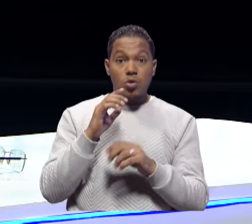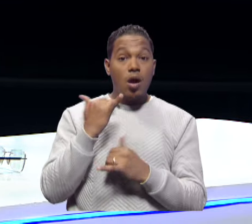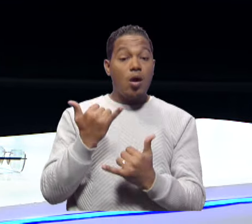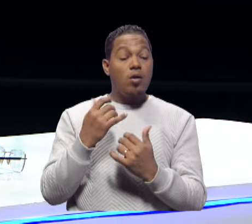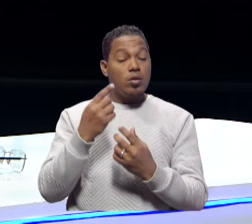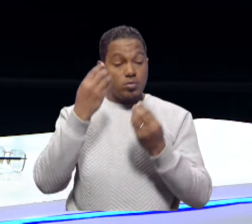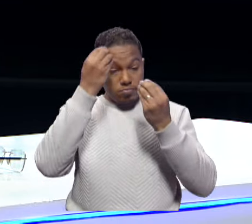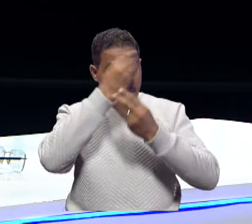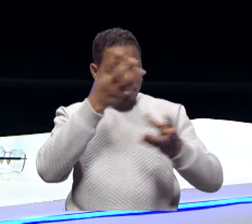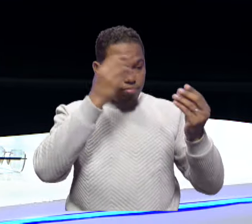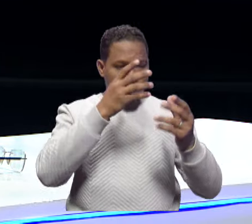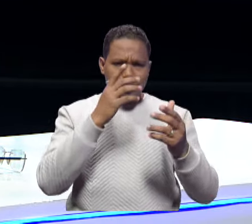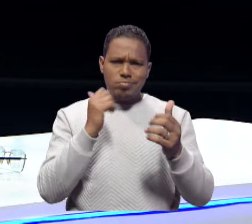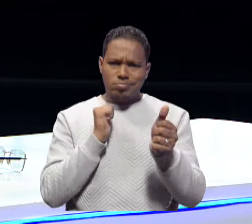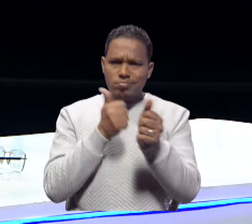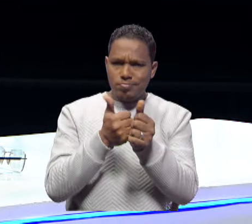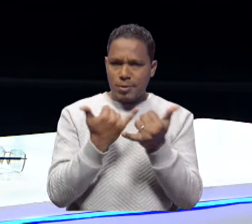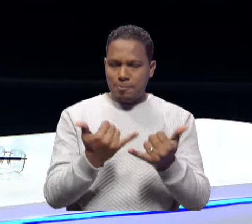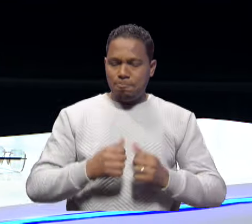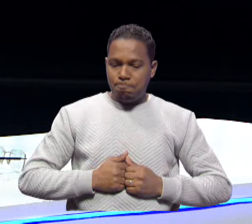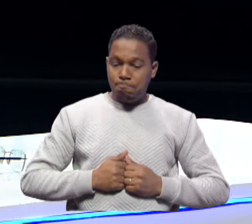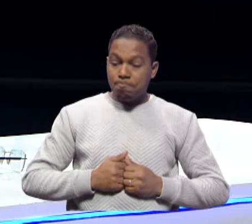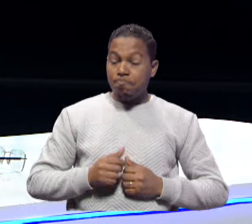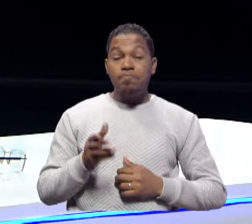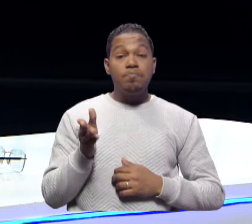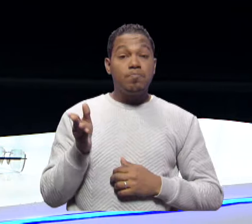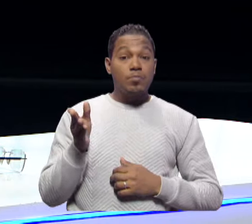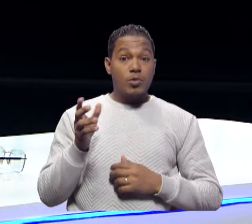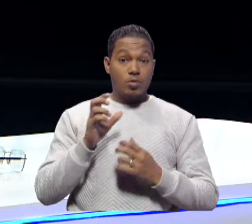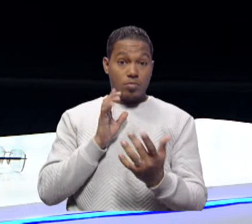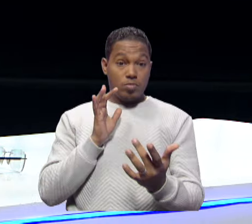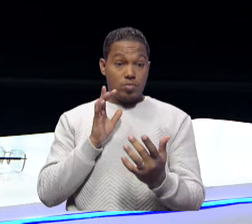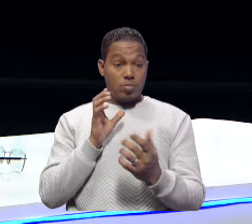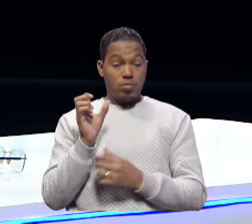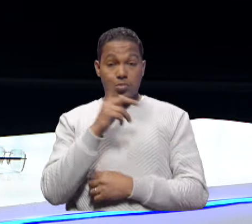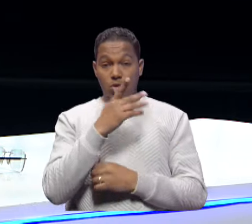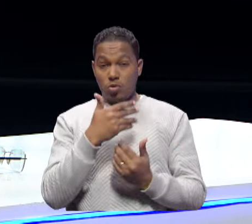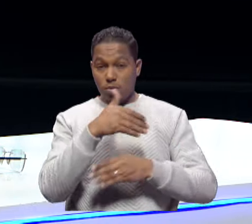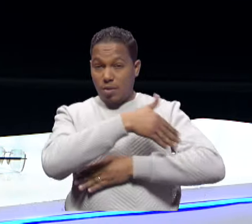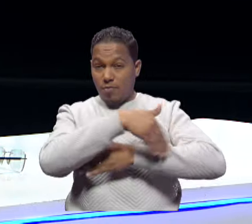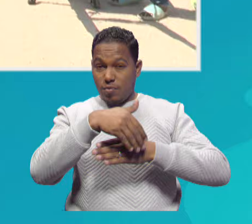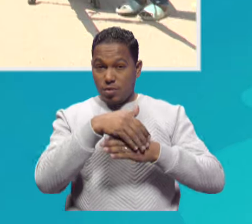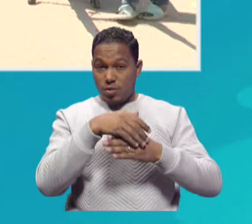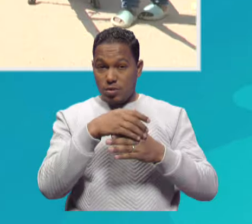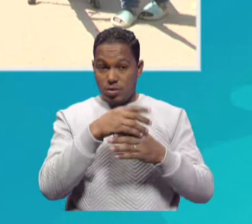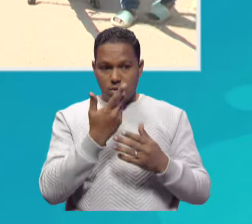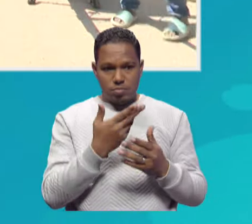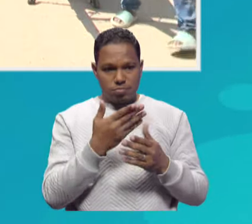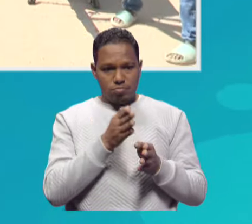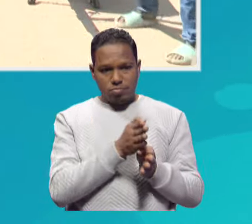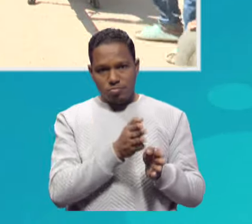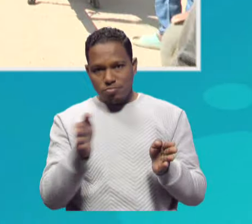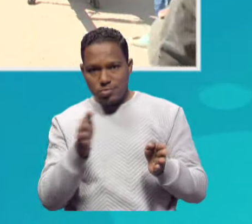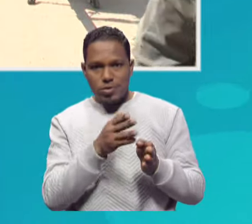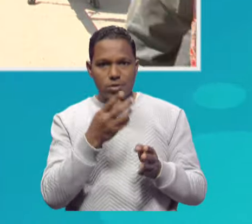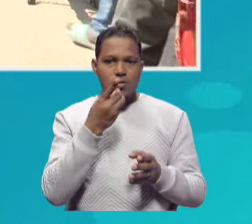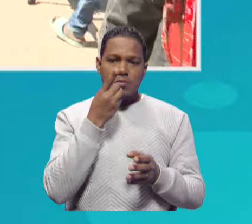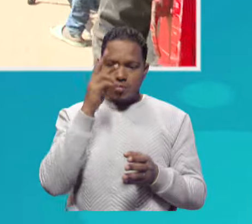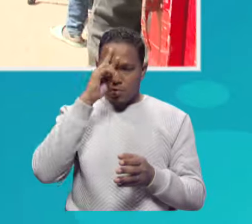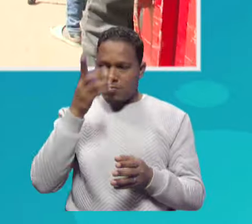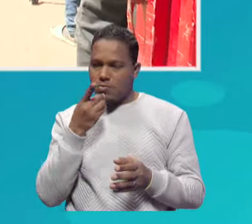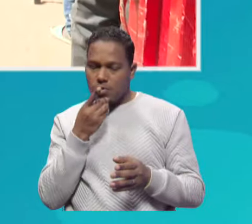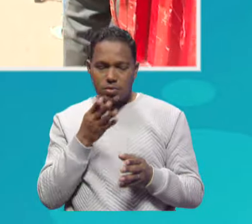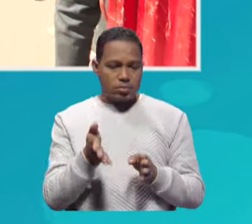en materia informativa. Vamos a regresar a la frontera dominico-haitiana. Allí se desarrolla el mercado binacional por la parte de